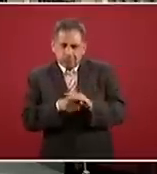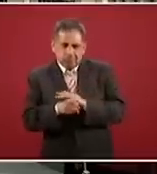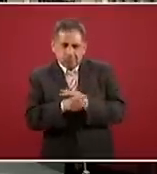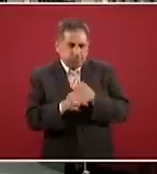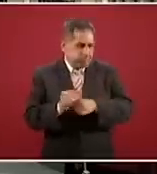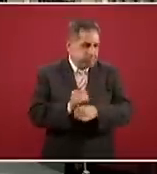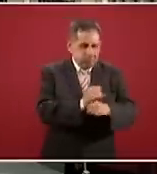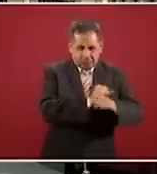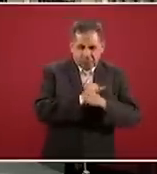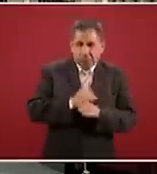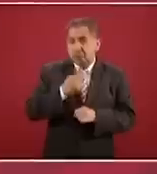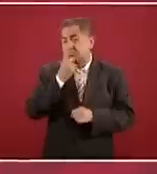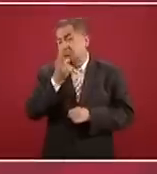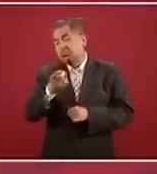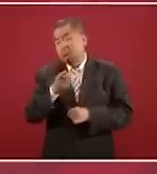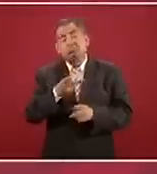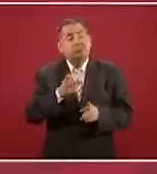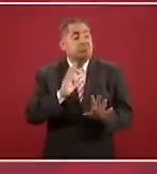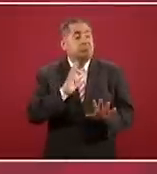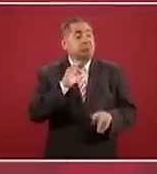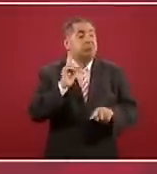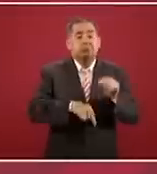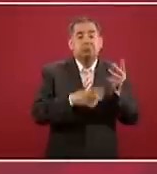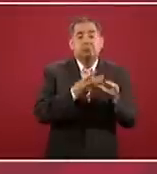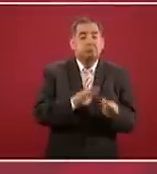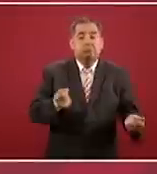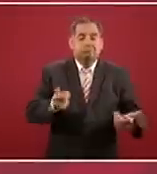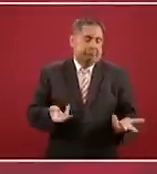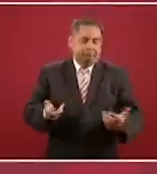que iban a resolver todos los problemas.